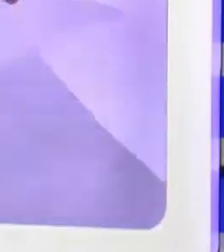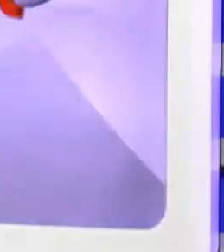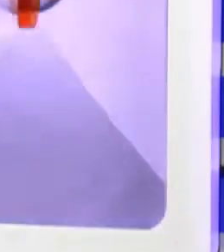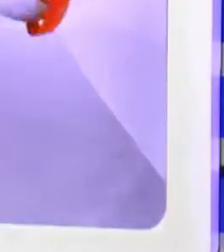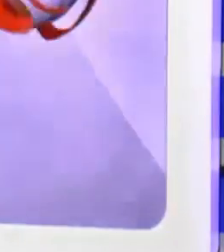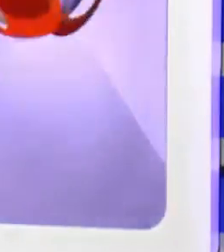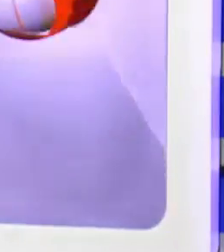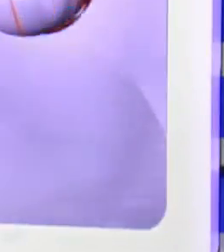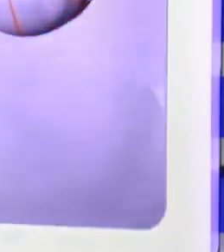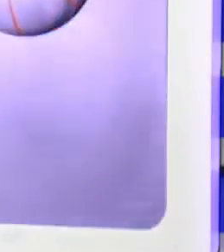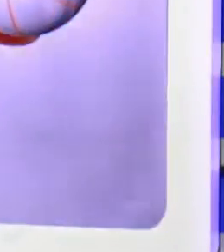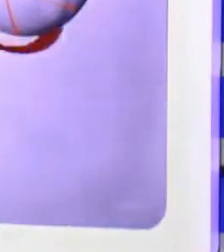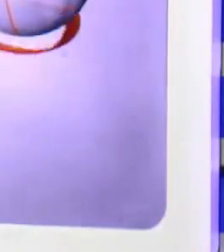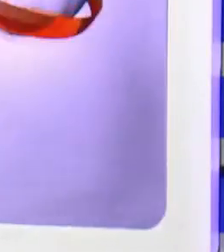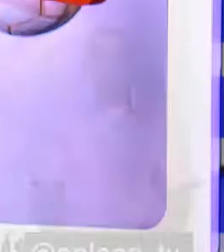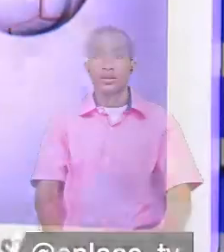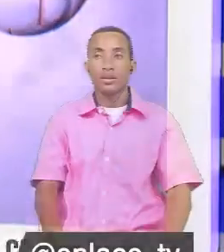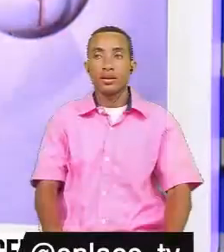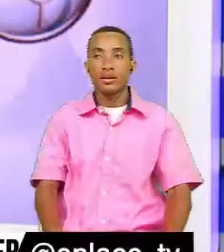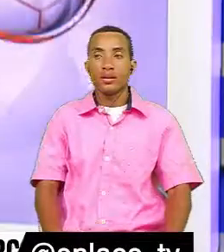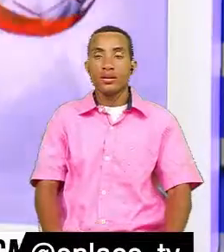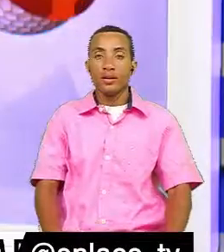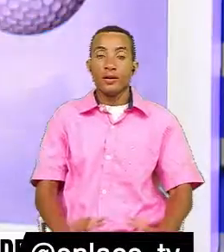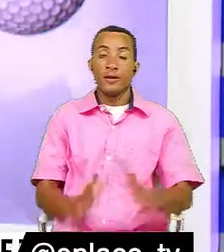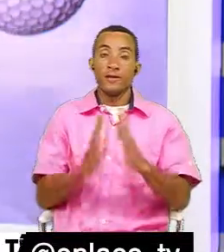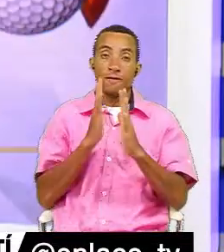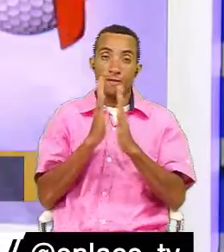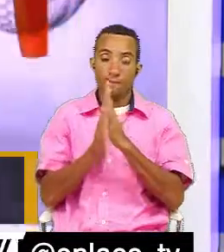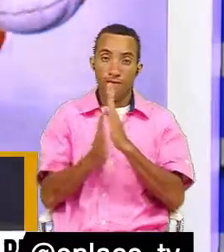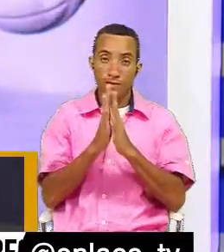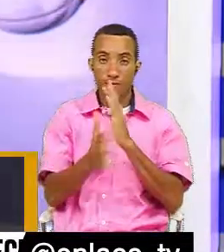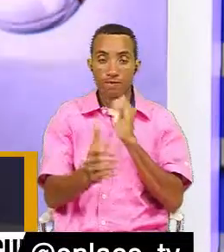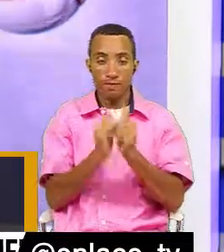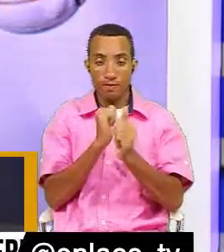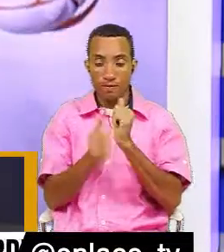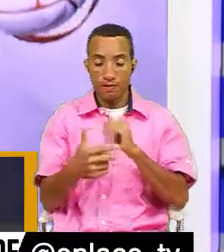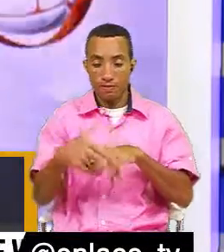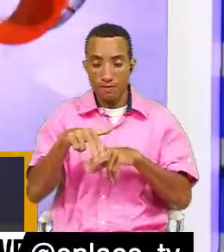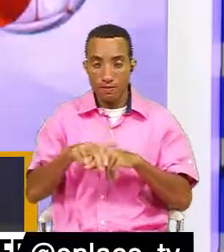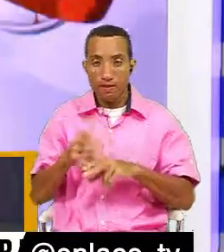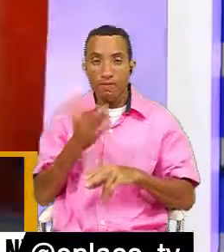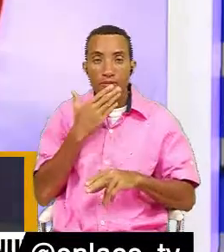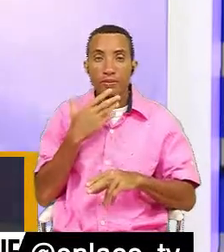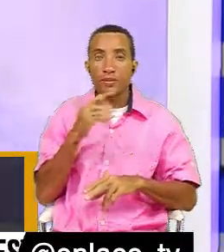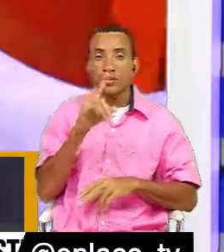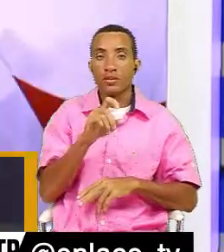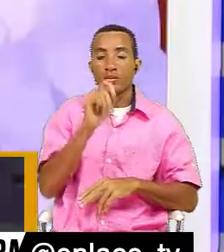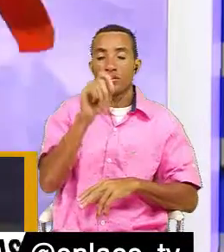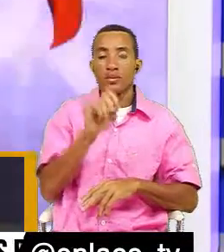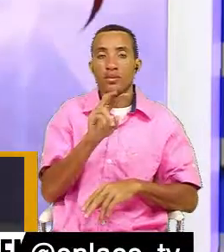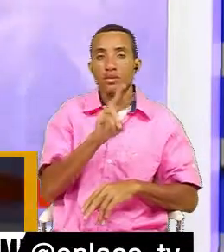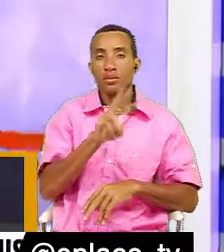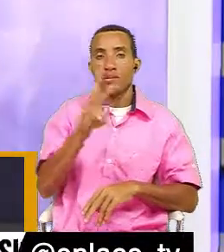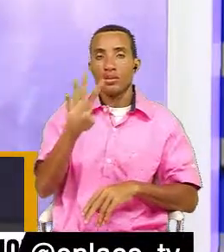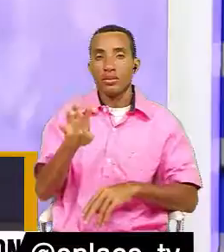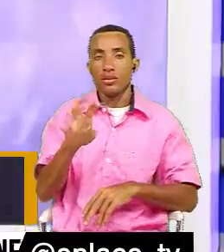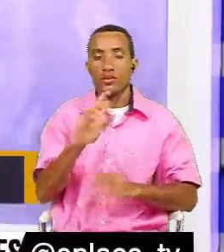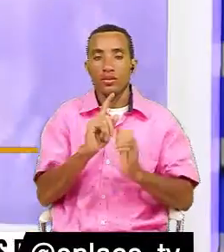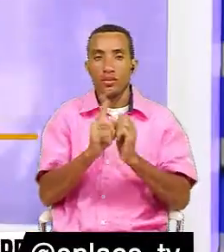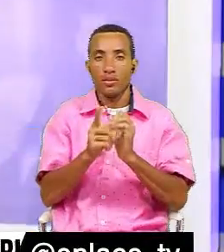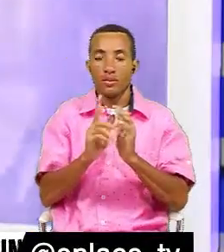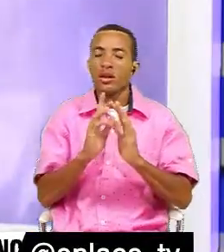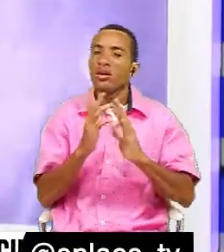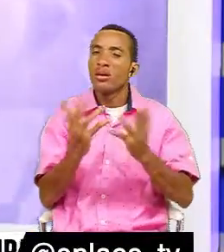Llega la información deportiva, enlace noticias, pónganse cómodos, está la información, 6:29 minutos. Hablemos de baloncesto